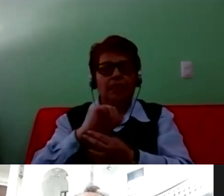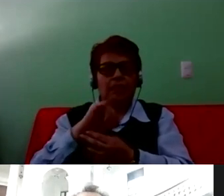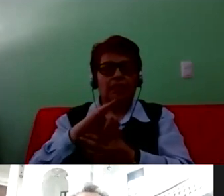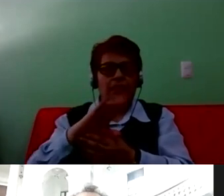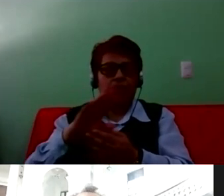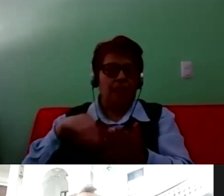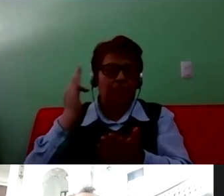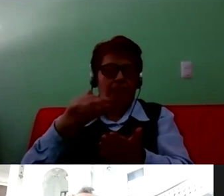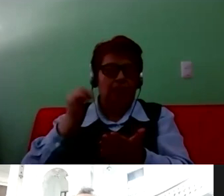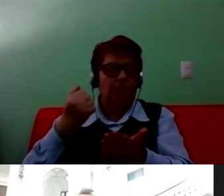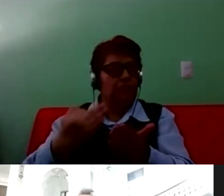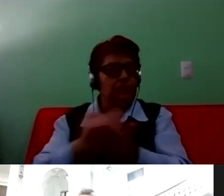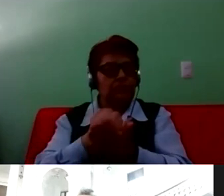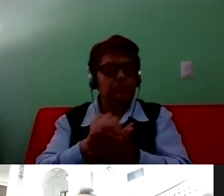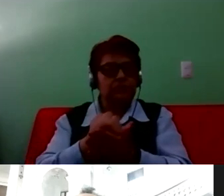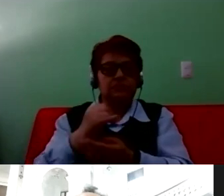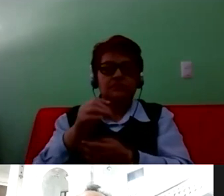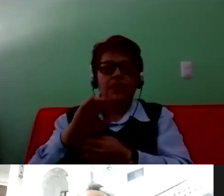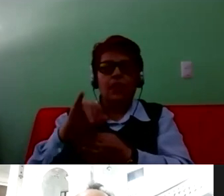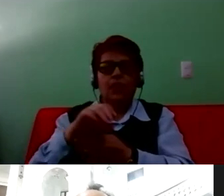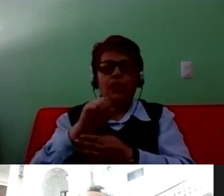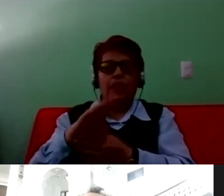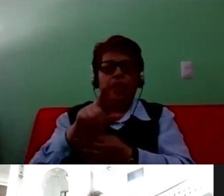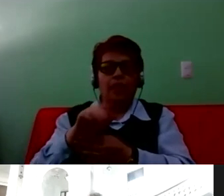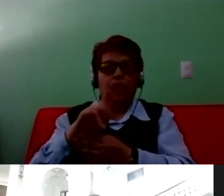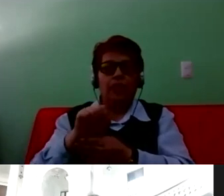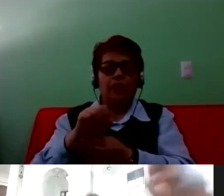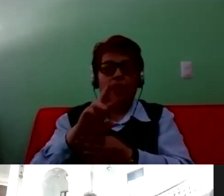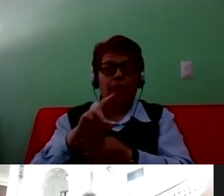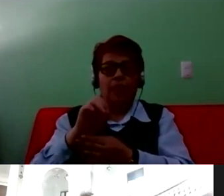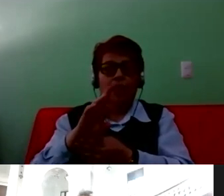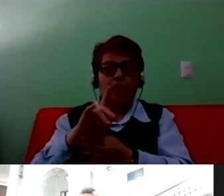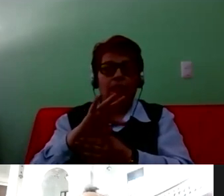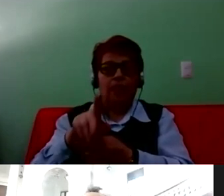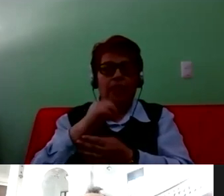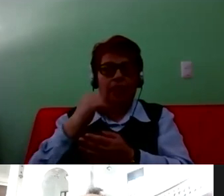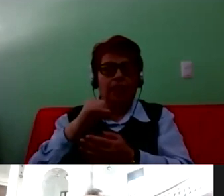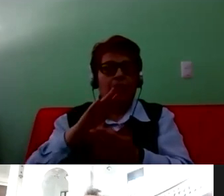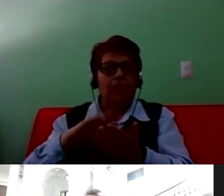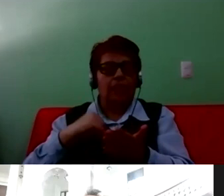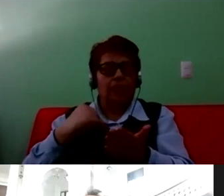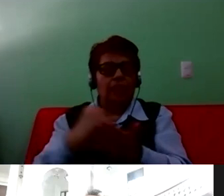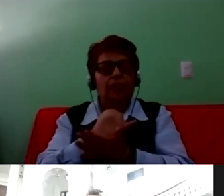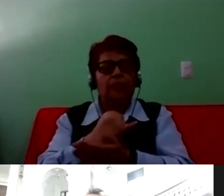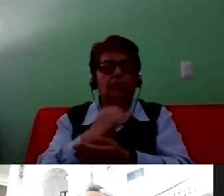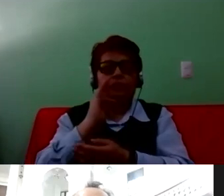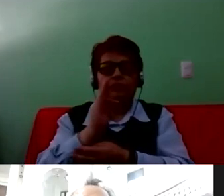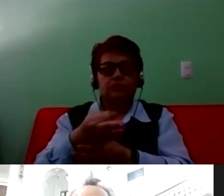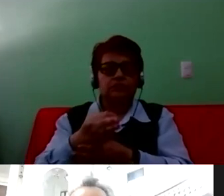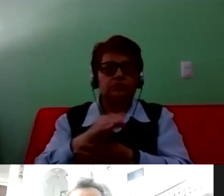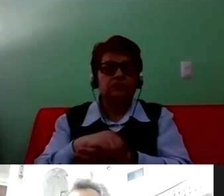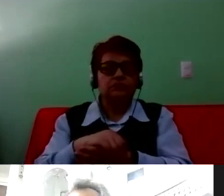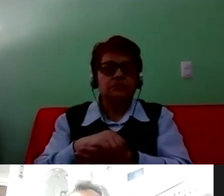dictamen. Diputado José Luis Rodríguez. A favor del dictamen, José Luis Rodríguez.